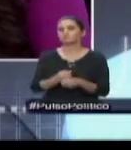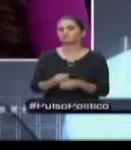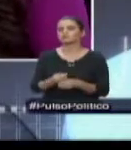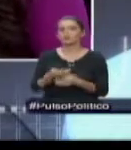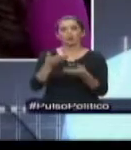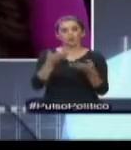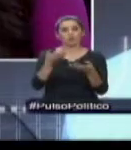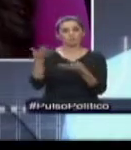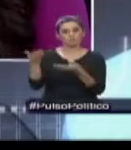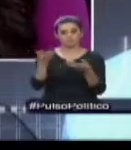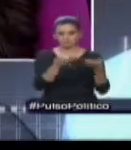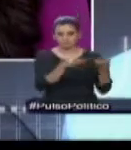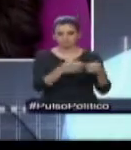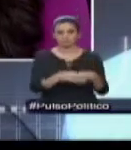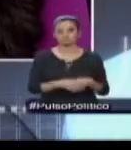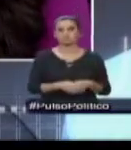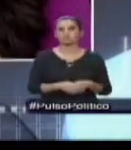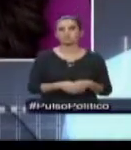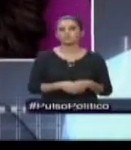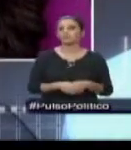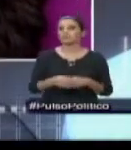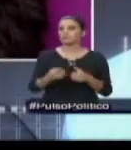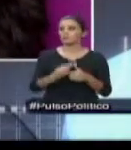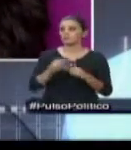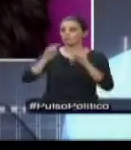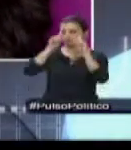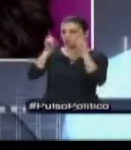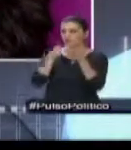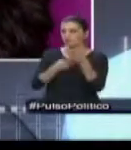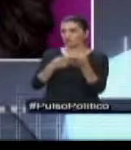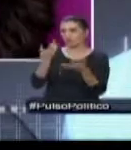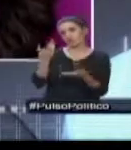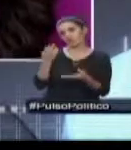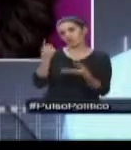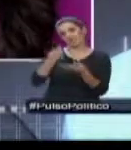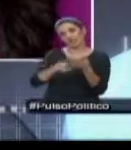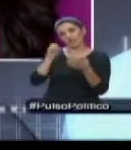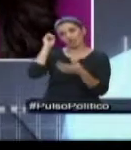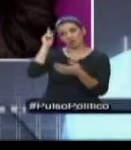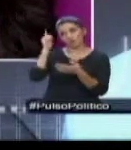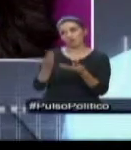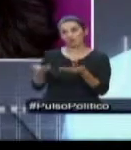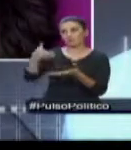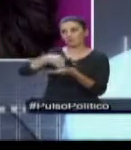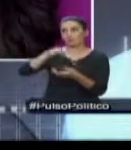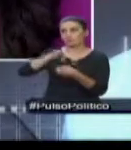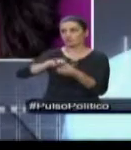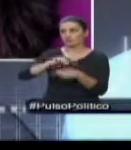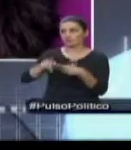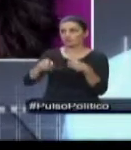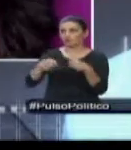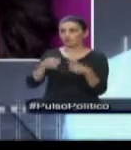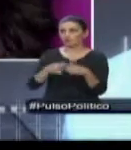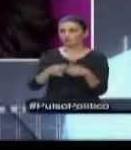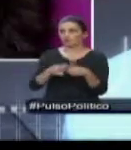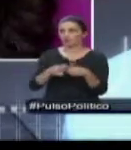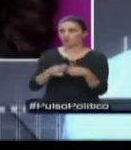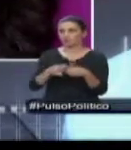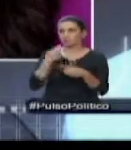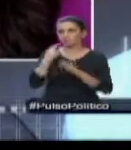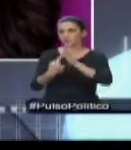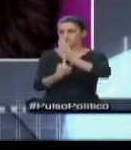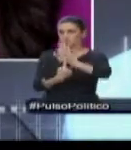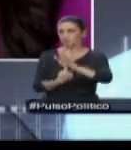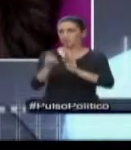su pregunta para moisés tacle bueno preguntarle qué qué opina de la reelección cuando por ejemplo la